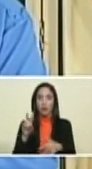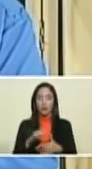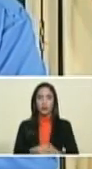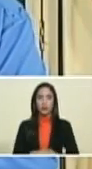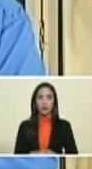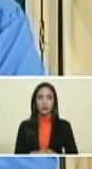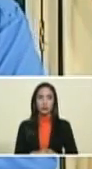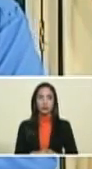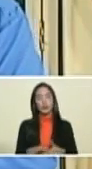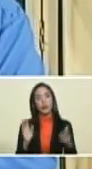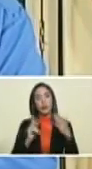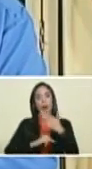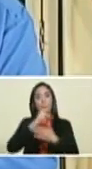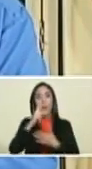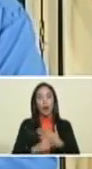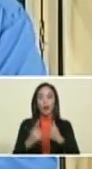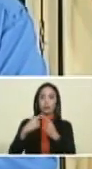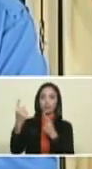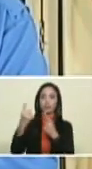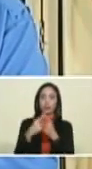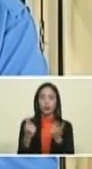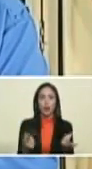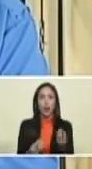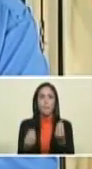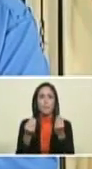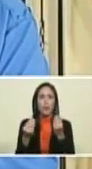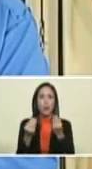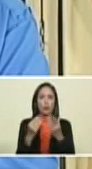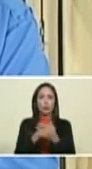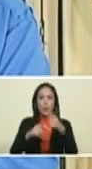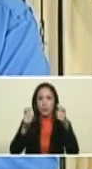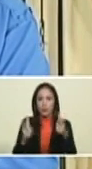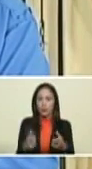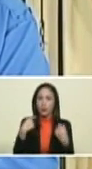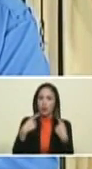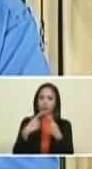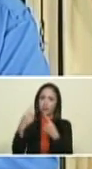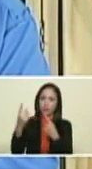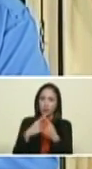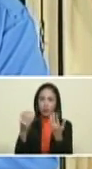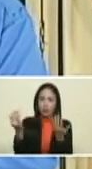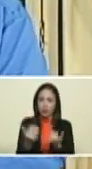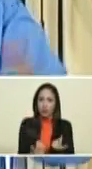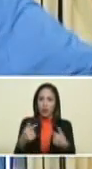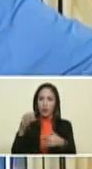Ahora con el plan Vuelta a la Patria, son miles que quieren regresar.